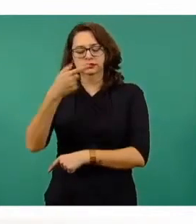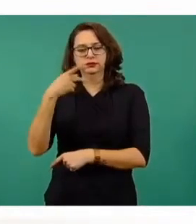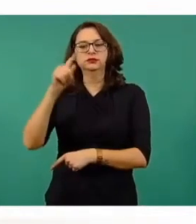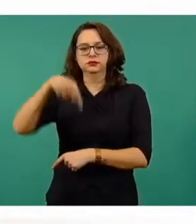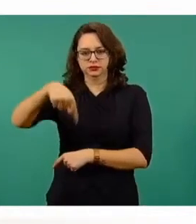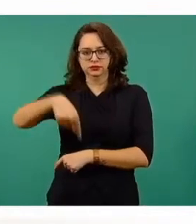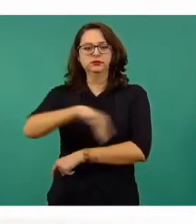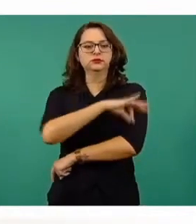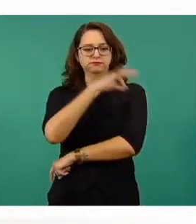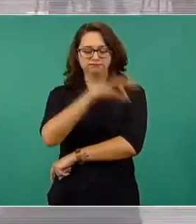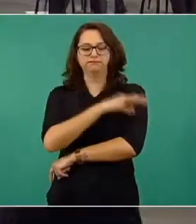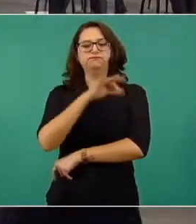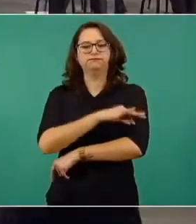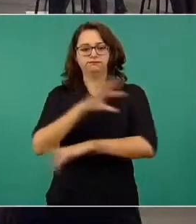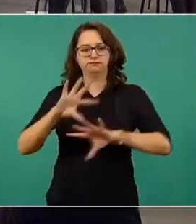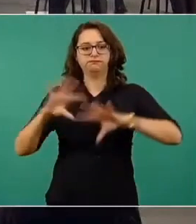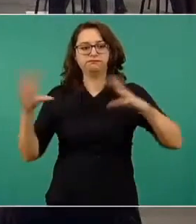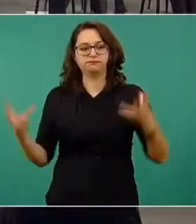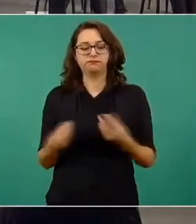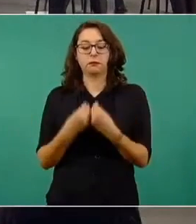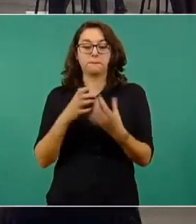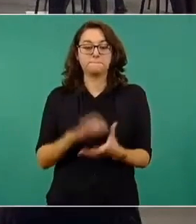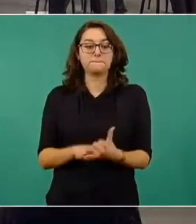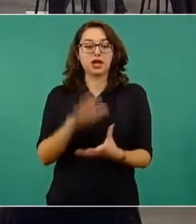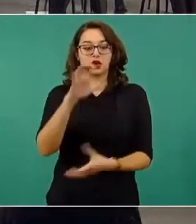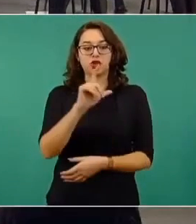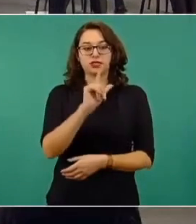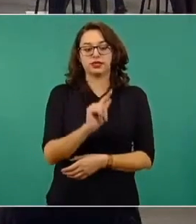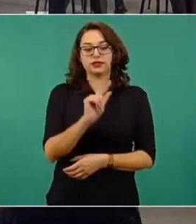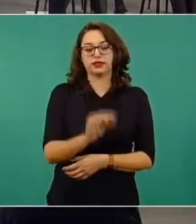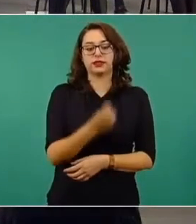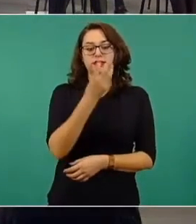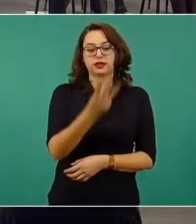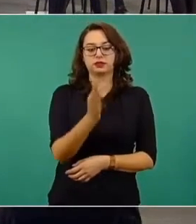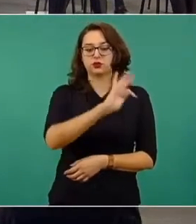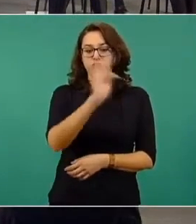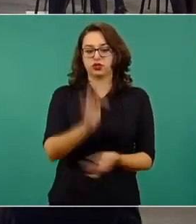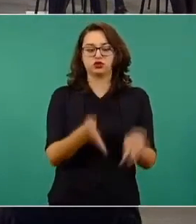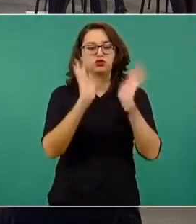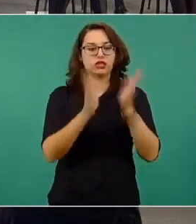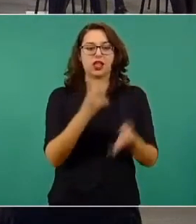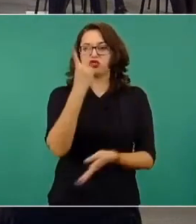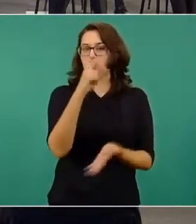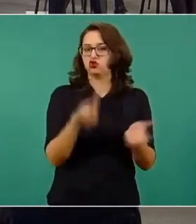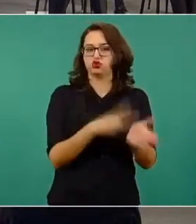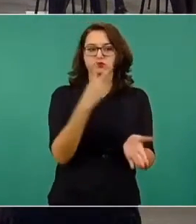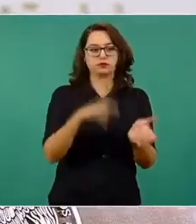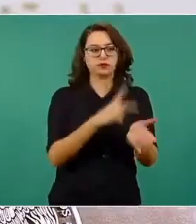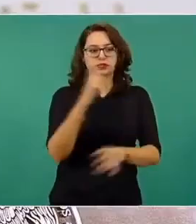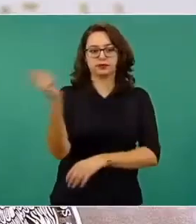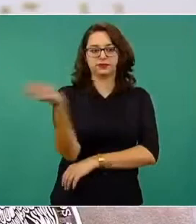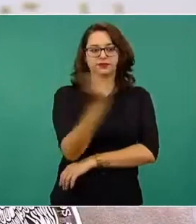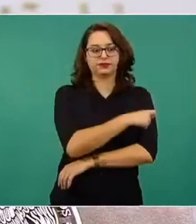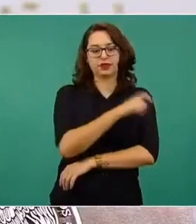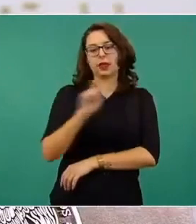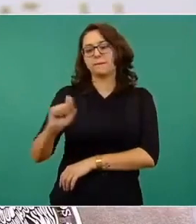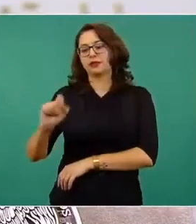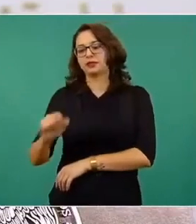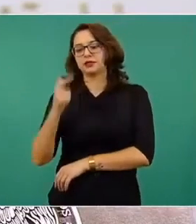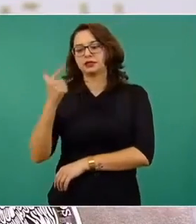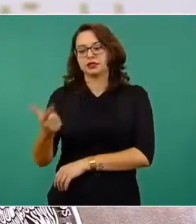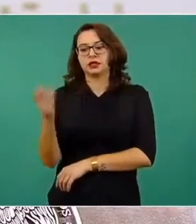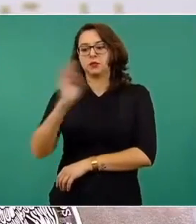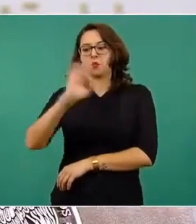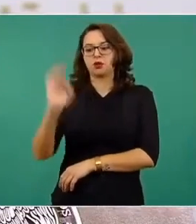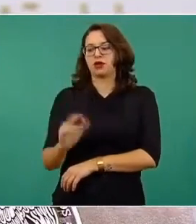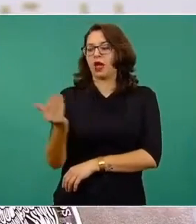y que han sido vacunadas. En su mayoría, 73% con el esquema completo y 27% son las personas